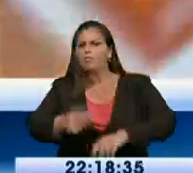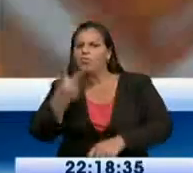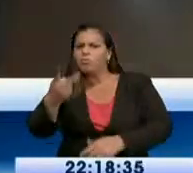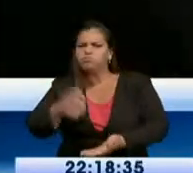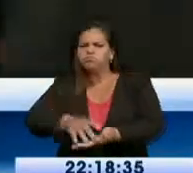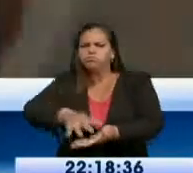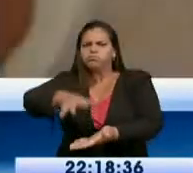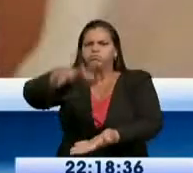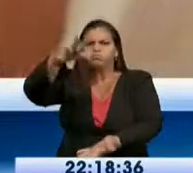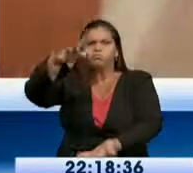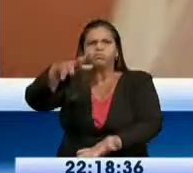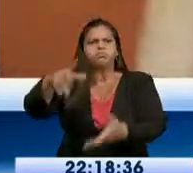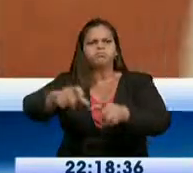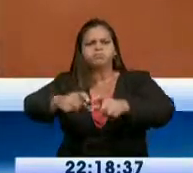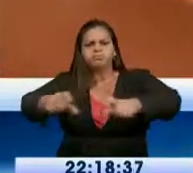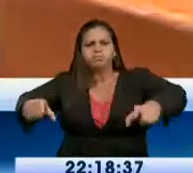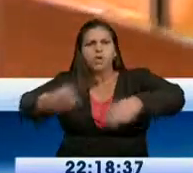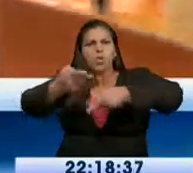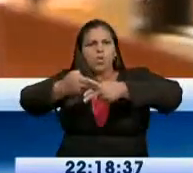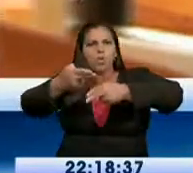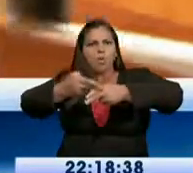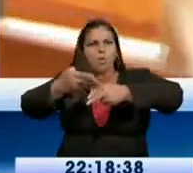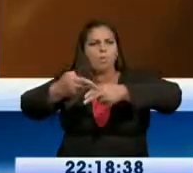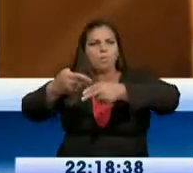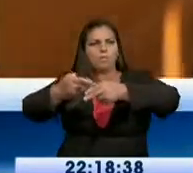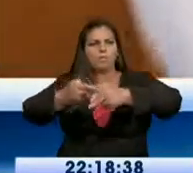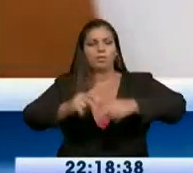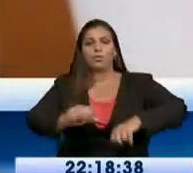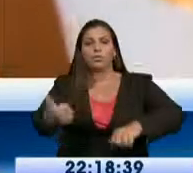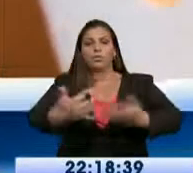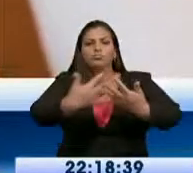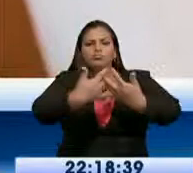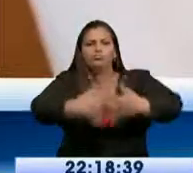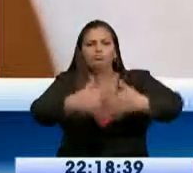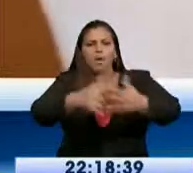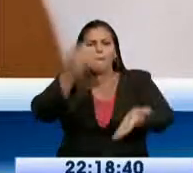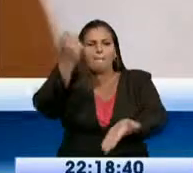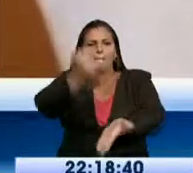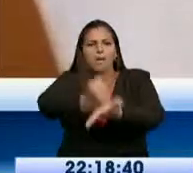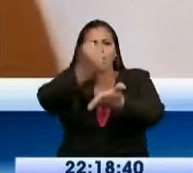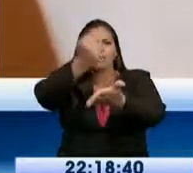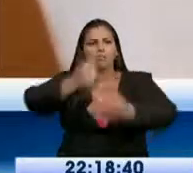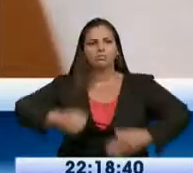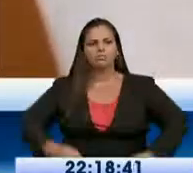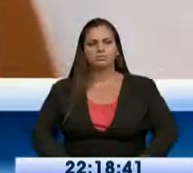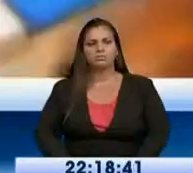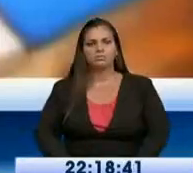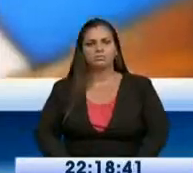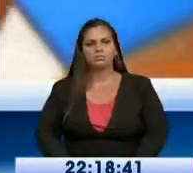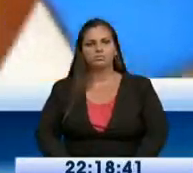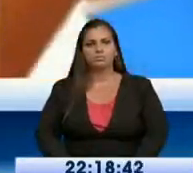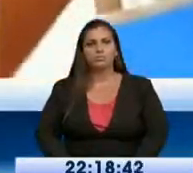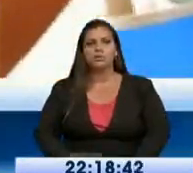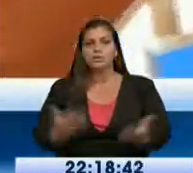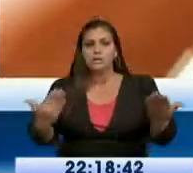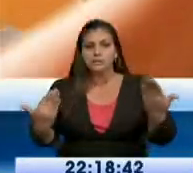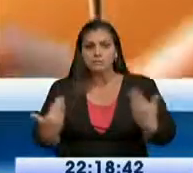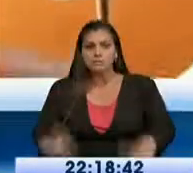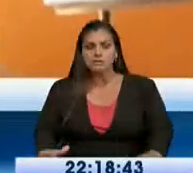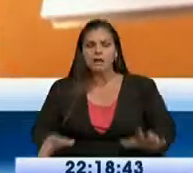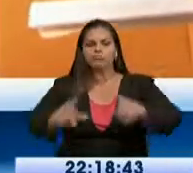máquina selladora. Donde luego de proceder a colocar la cantidad exacta, proceden a colocarlos en la respectiva